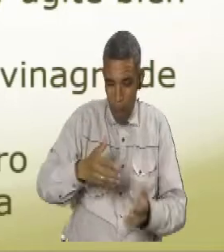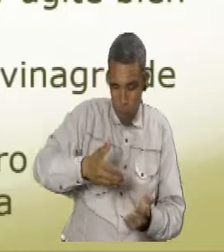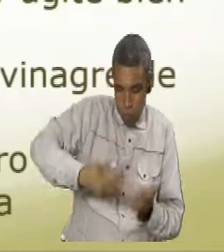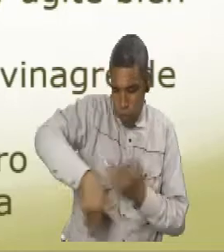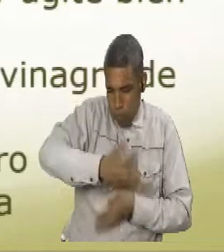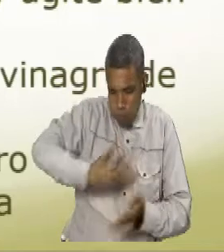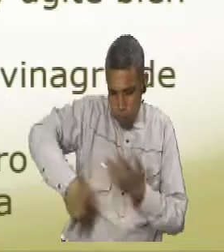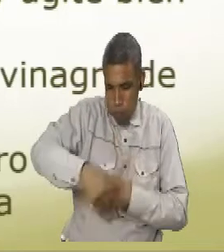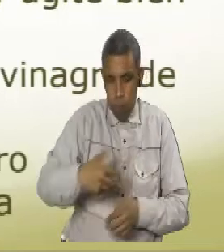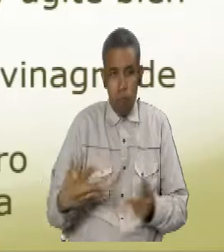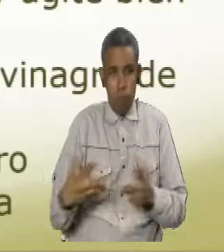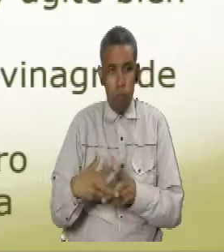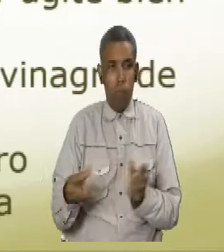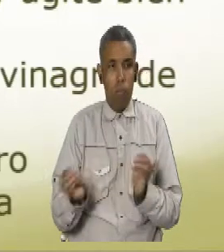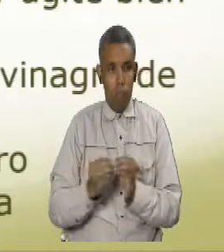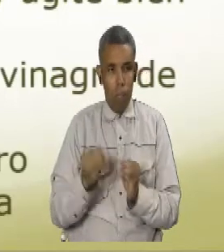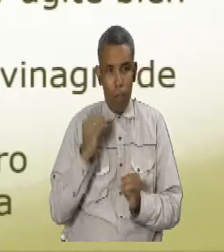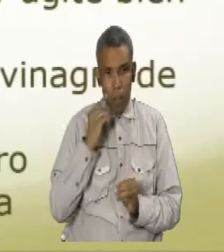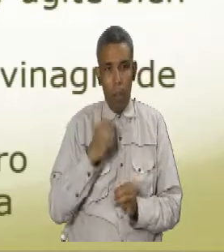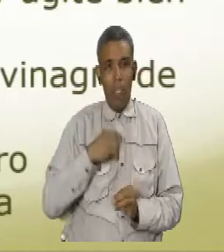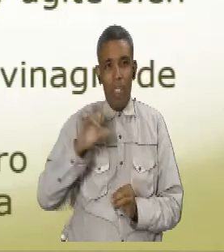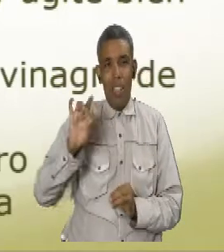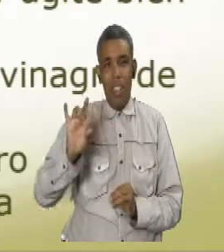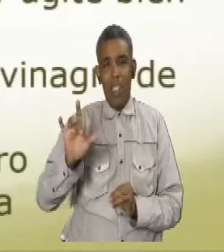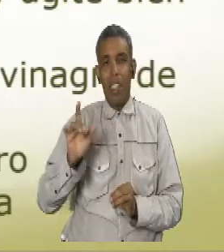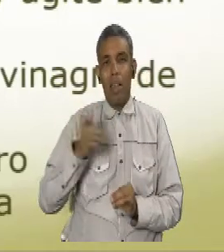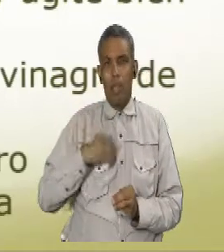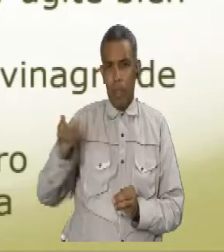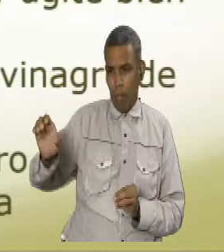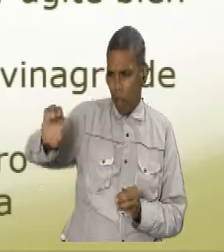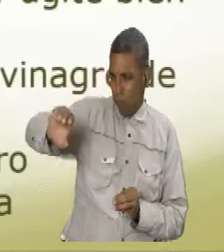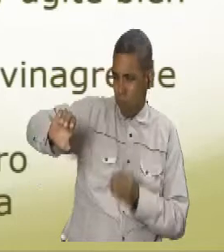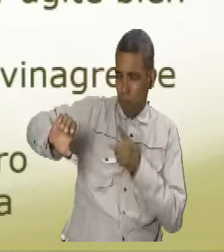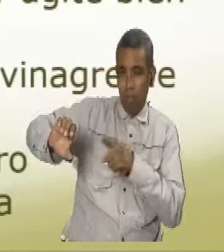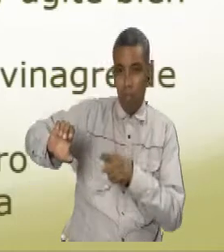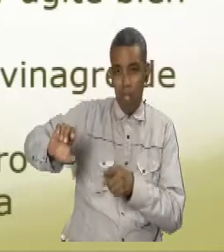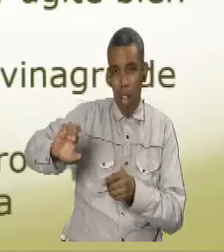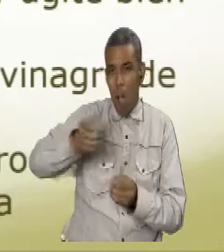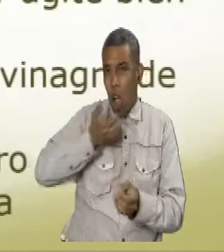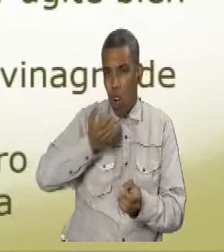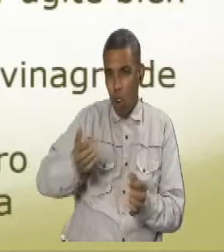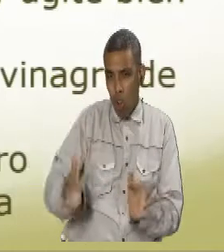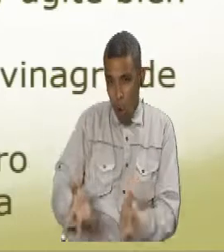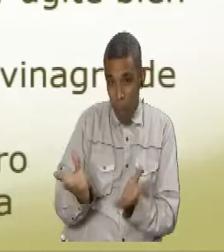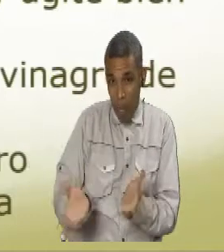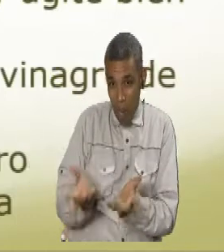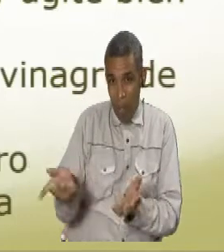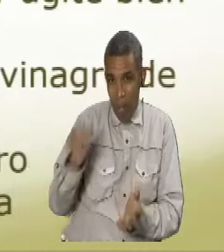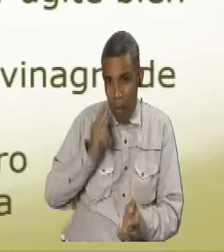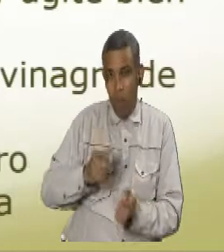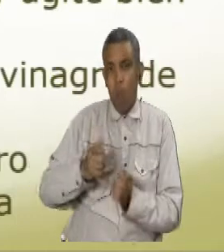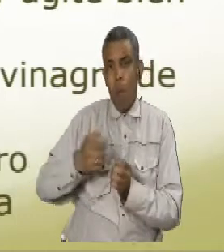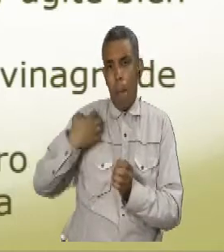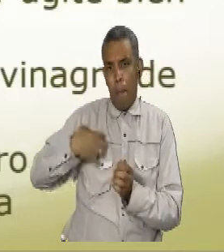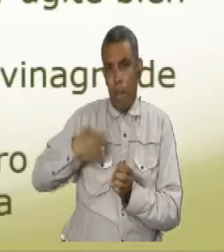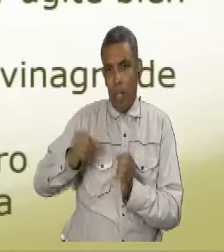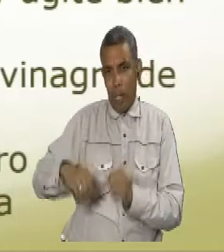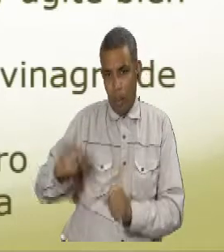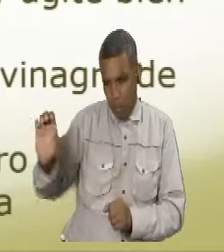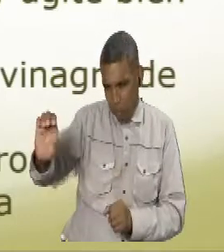continuación, añada al mismo 15 ml de vinagre de sidra de manzana. Añada 5 gotas de aceite esencial de